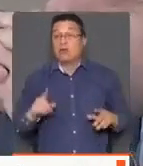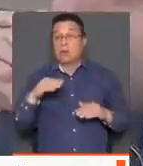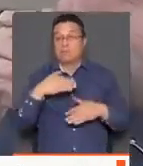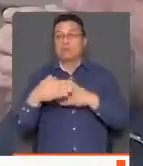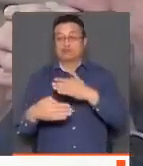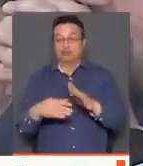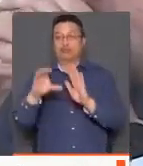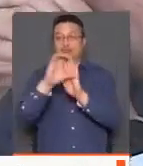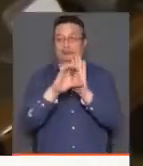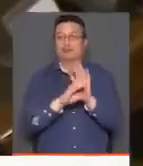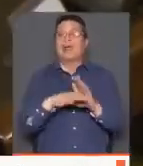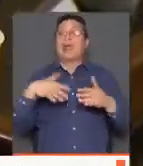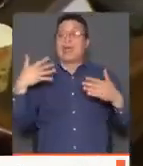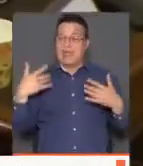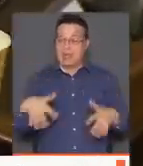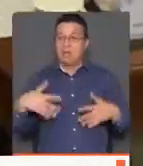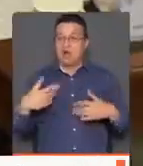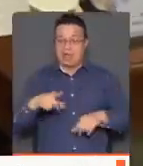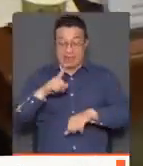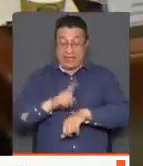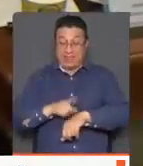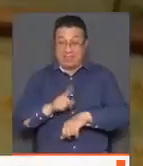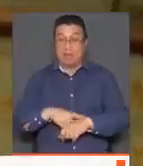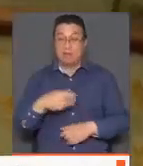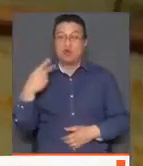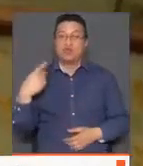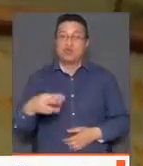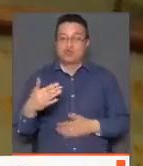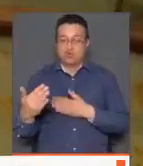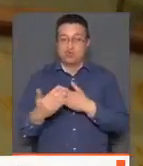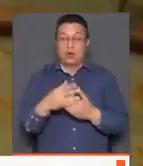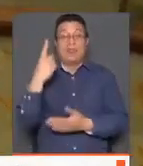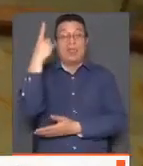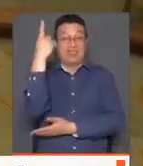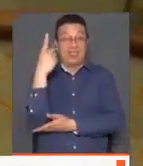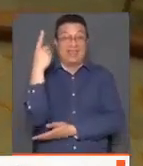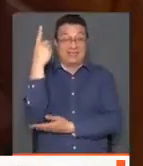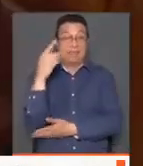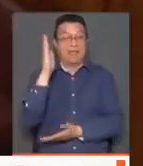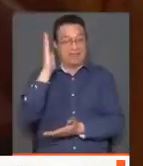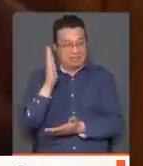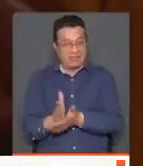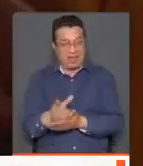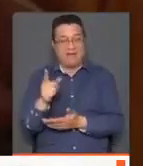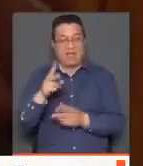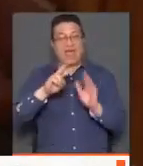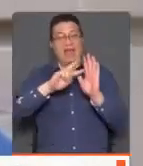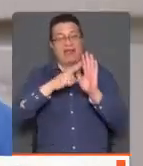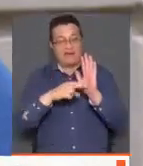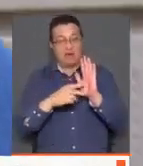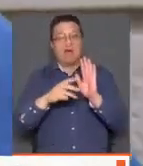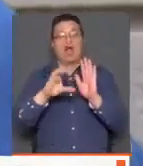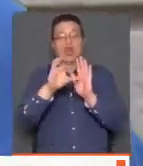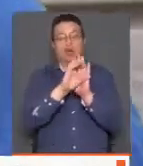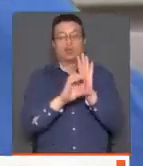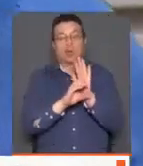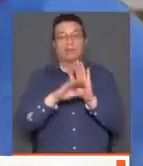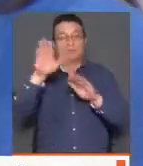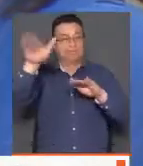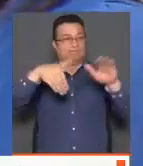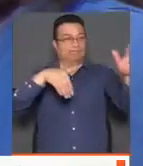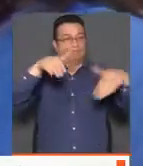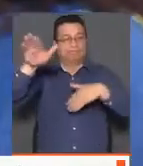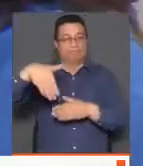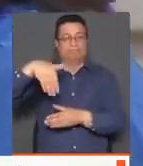días claves y el tiempo apremia. En diciembre debería tramitarse la reforma constitucional para convocar a elecciones